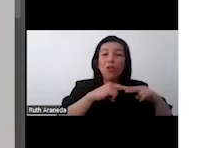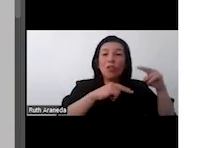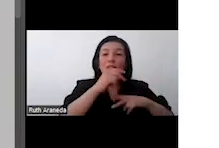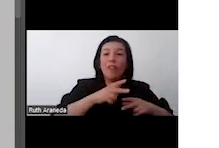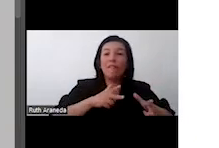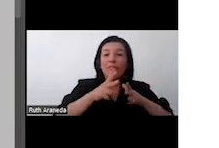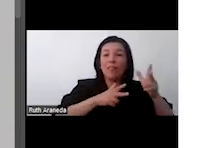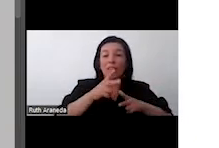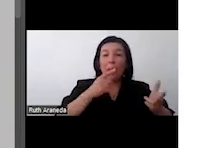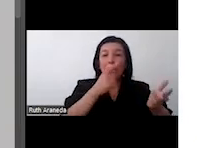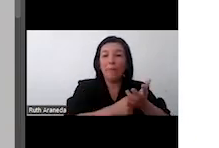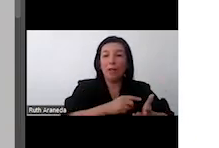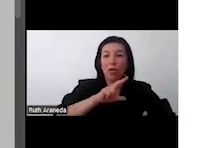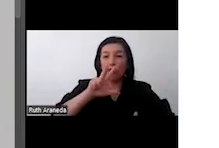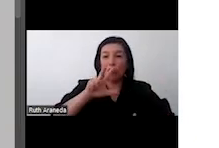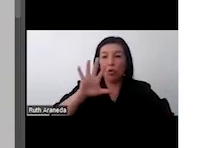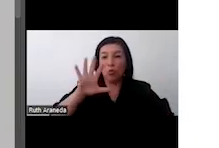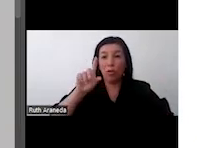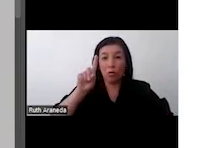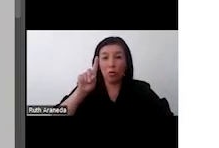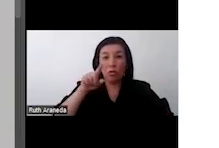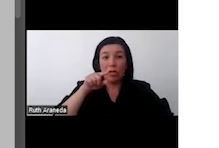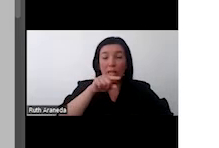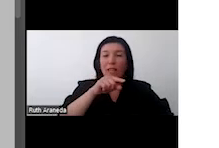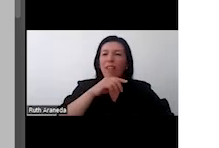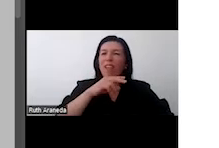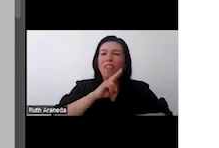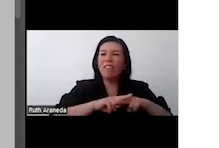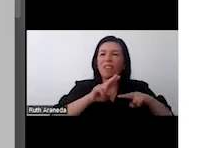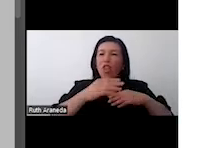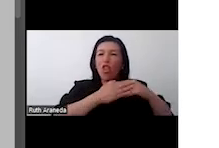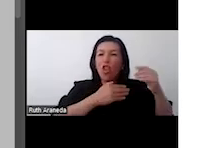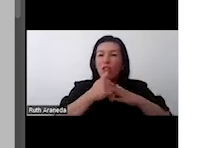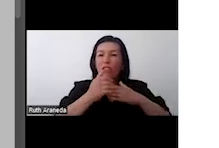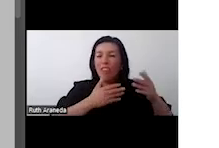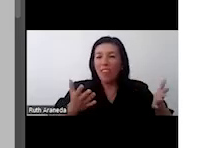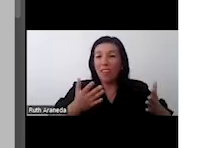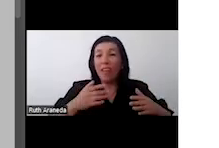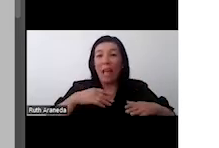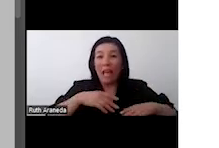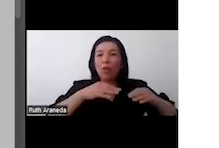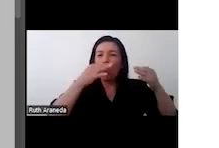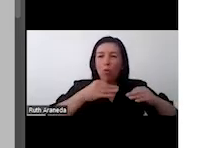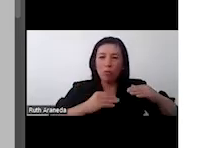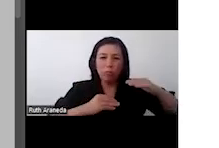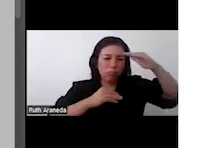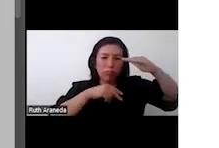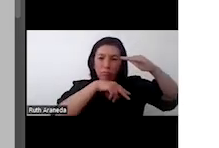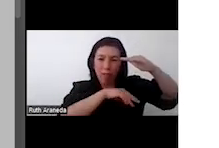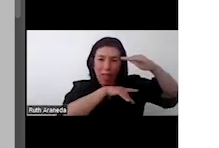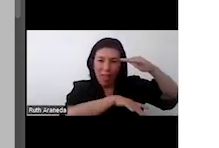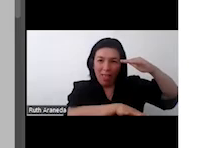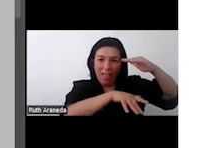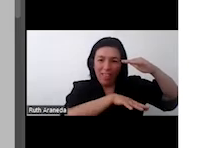en 1851, lo cual se instaló sobre, digamos, en la caja, digamos, del estero, y, digamos, fueron un gran